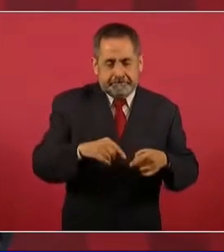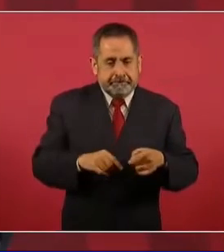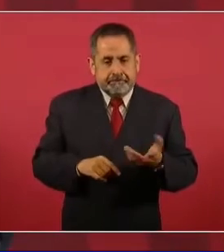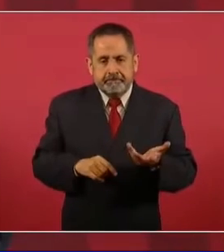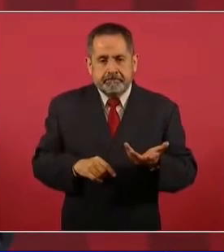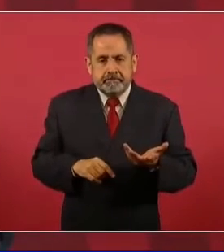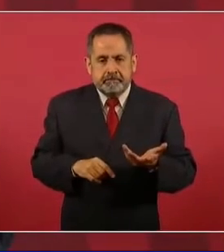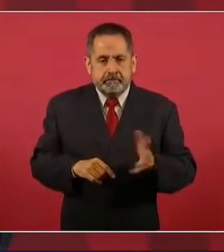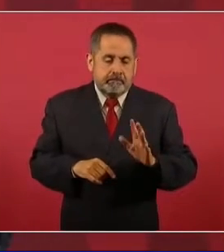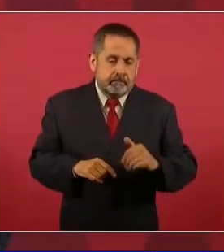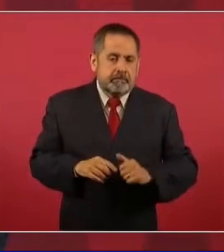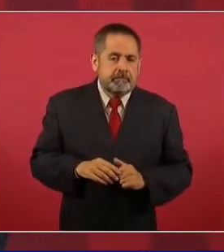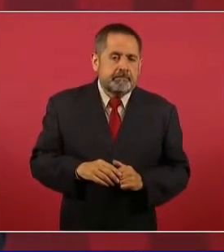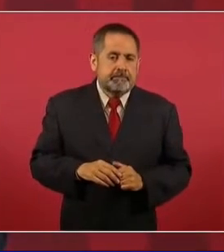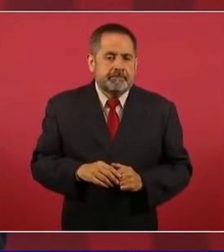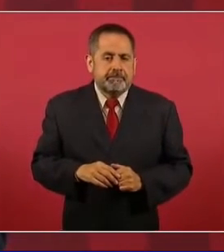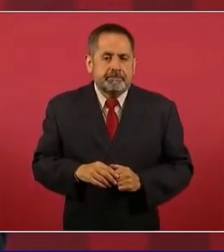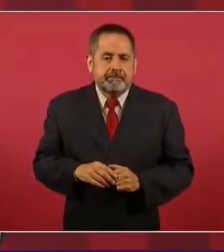a lo mejor